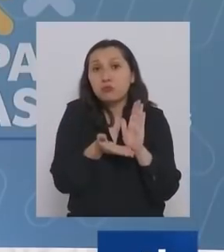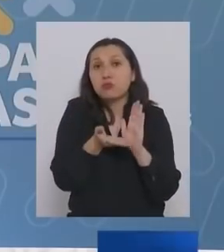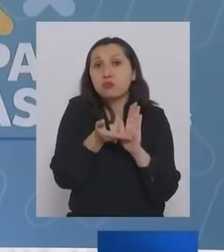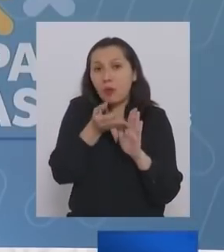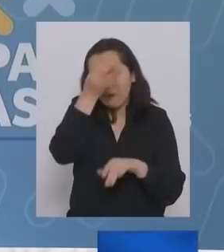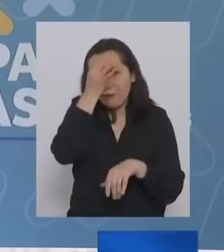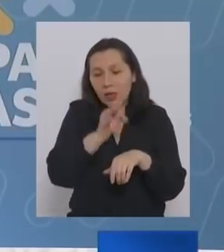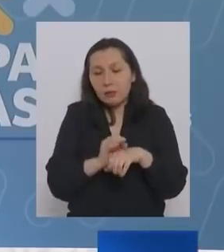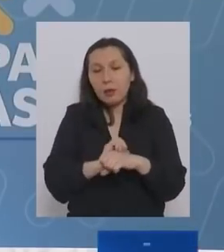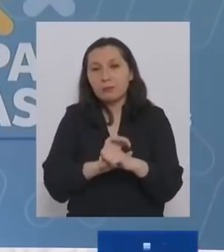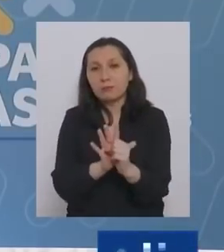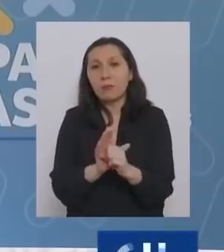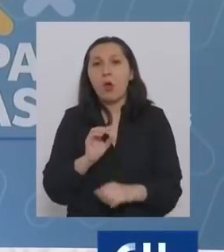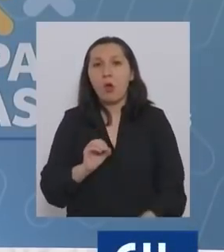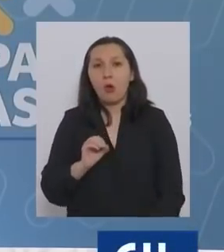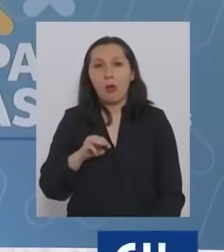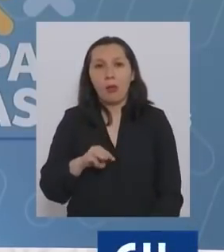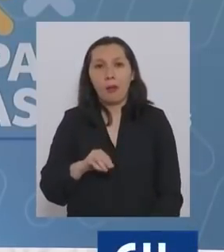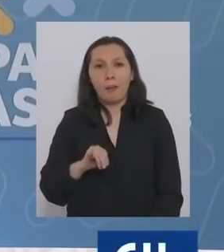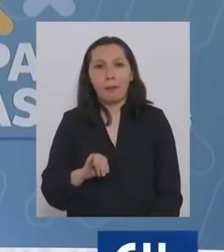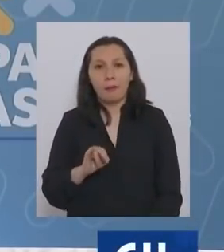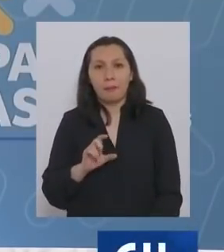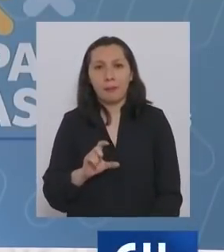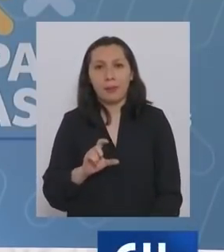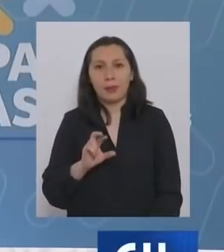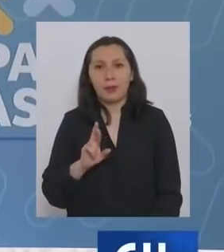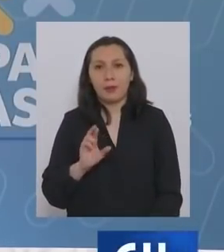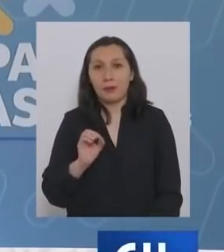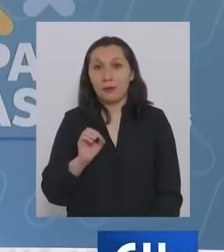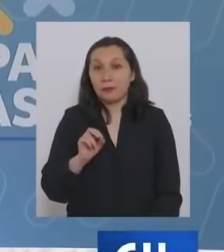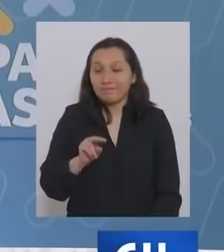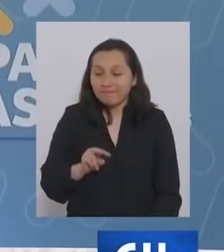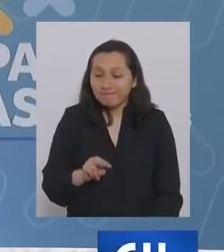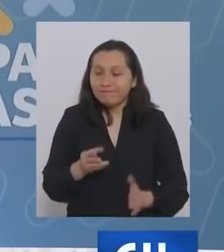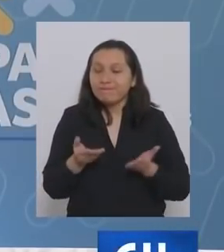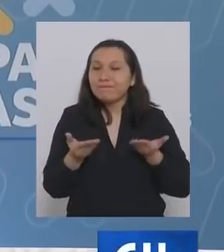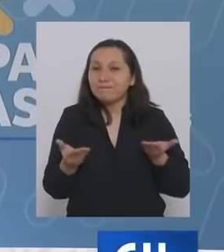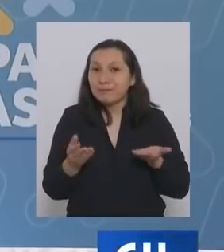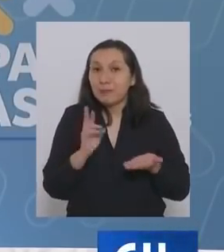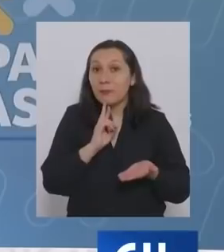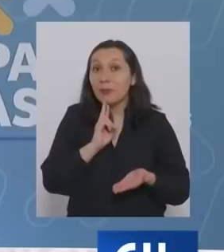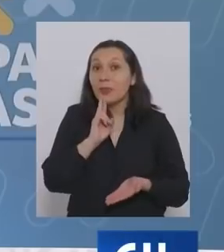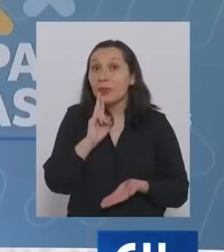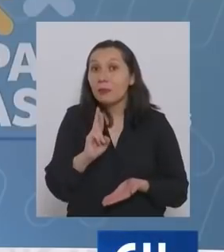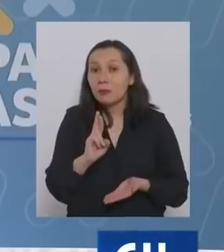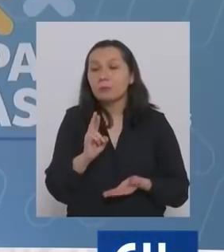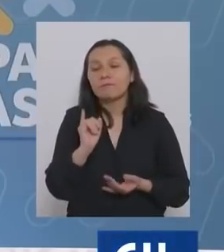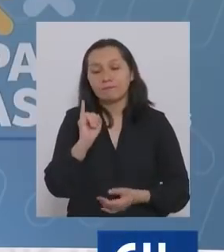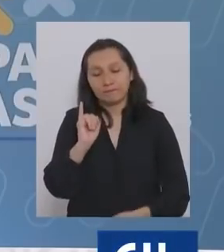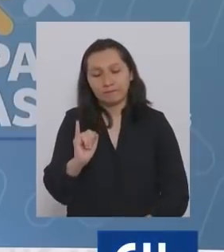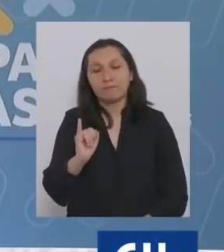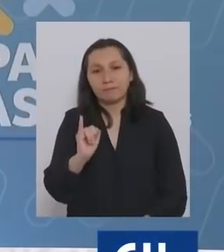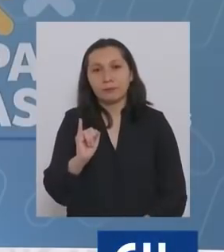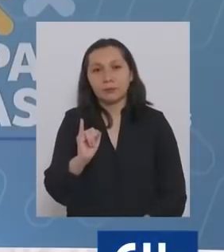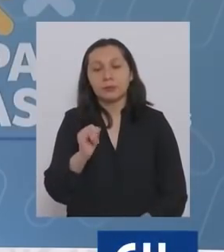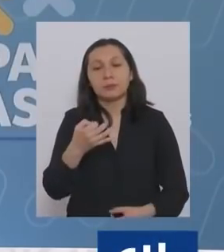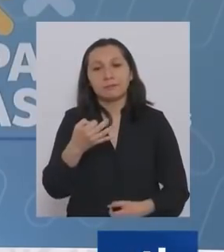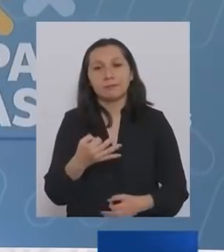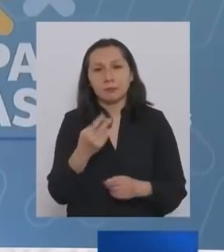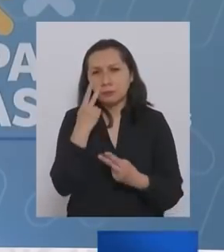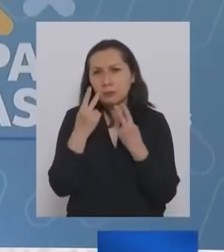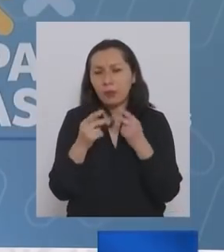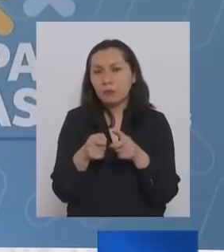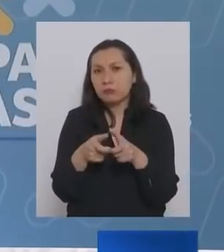casos a la variante Omicron. Así que, por lo tanto, la respuesta es afirmativa.